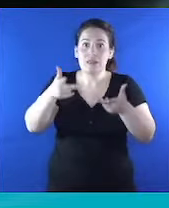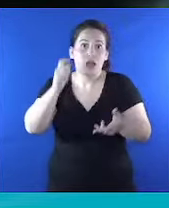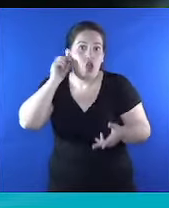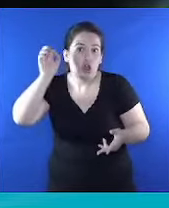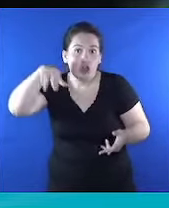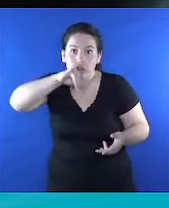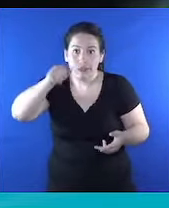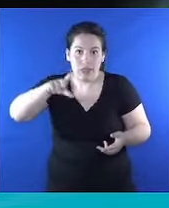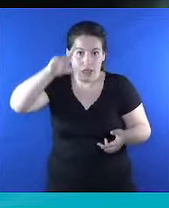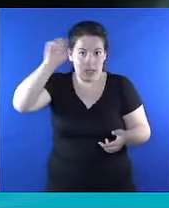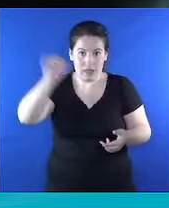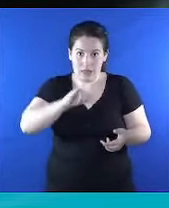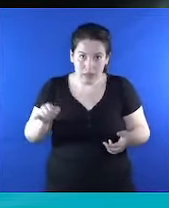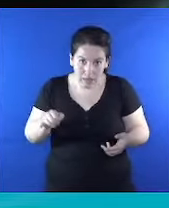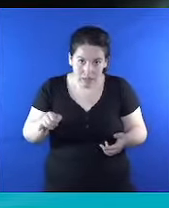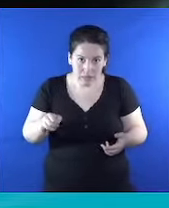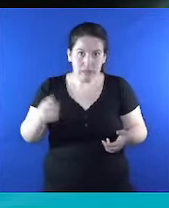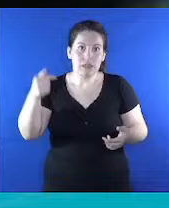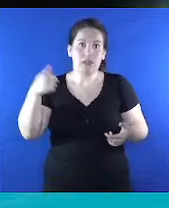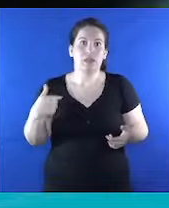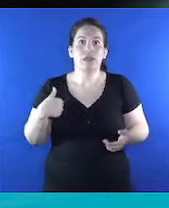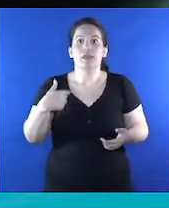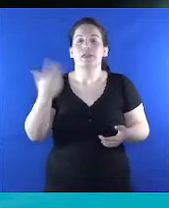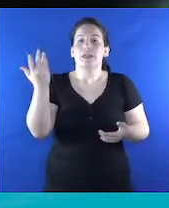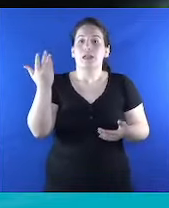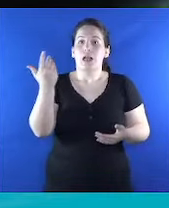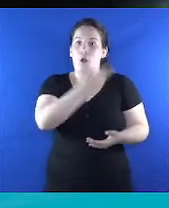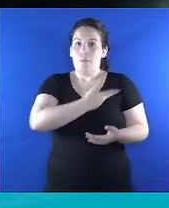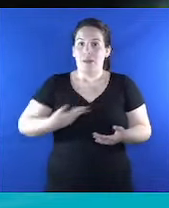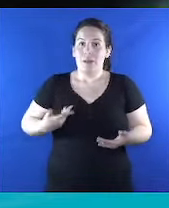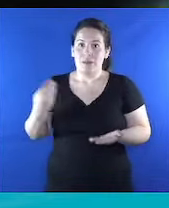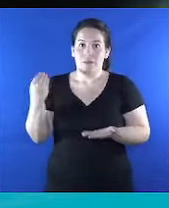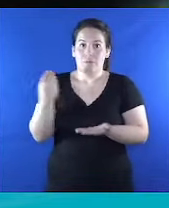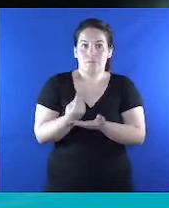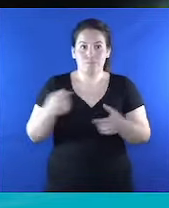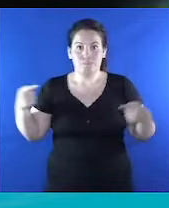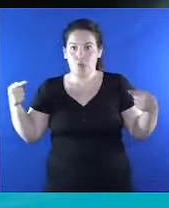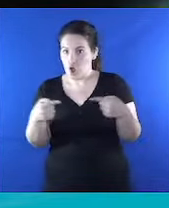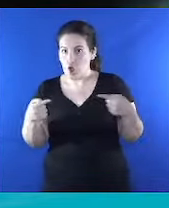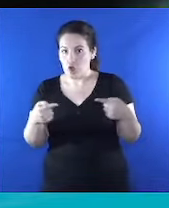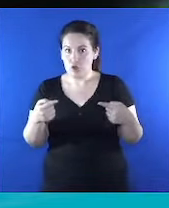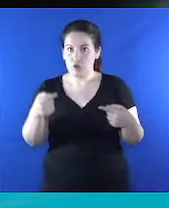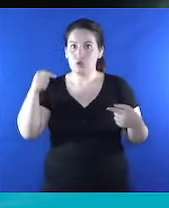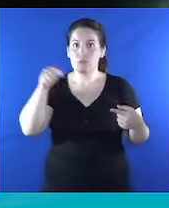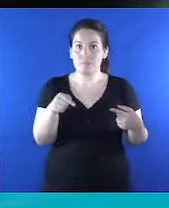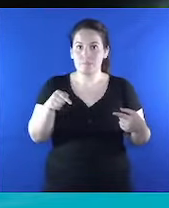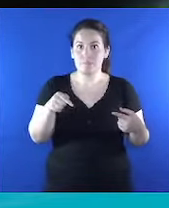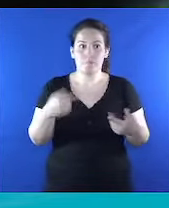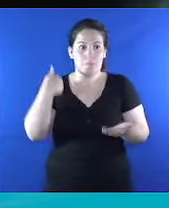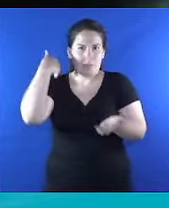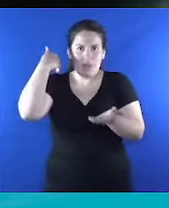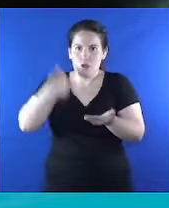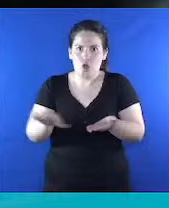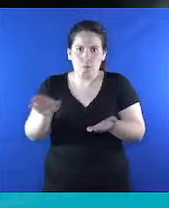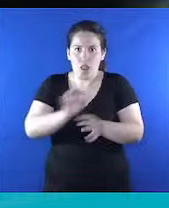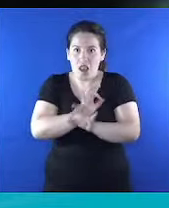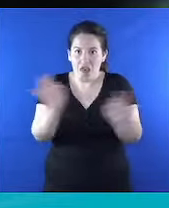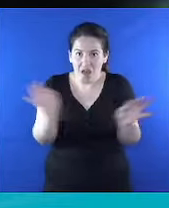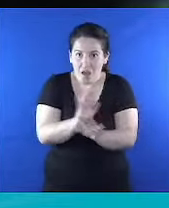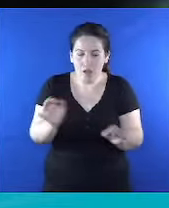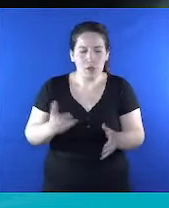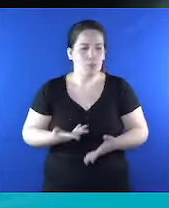decir la verdad que es que la presidenta del principal partido opositor al gobierno del frente de todo no repudió y se anag